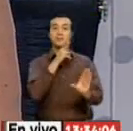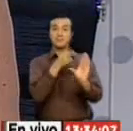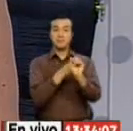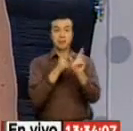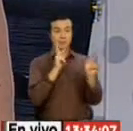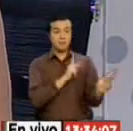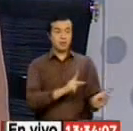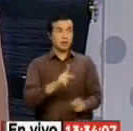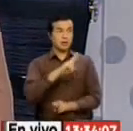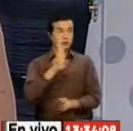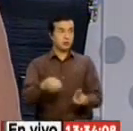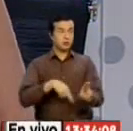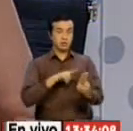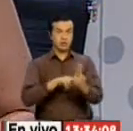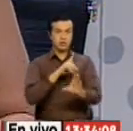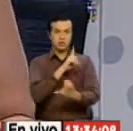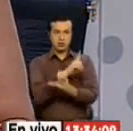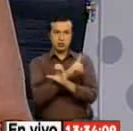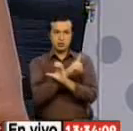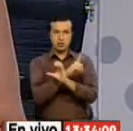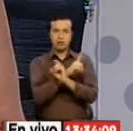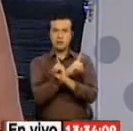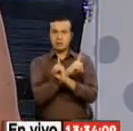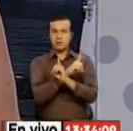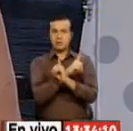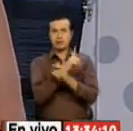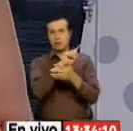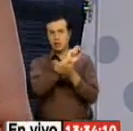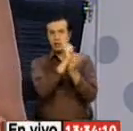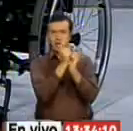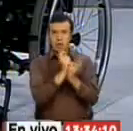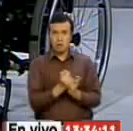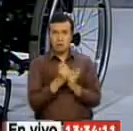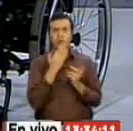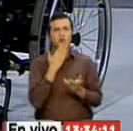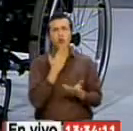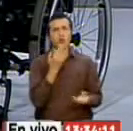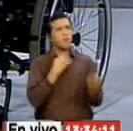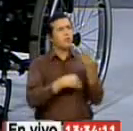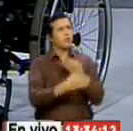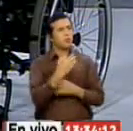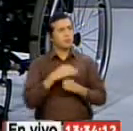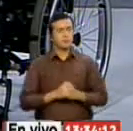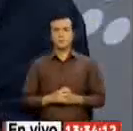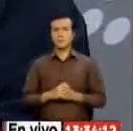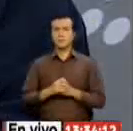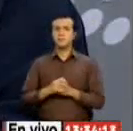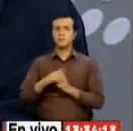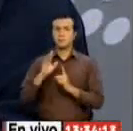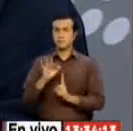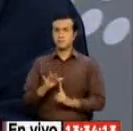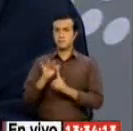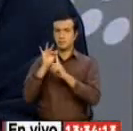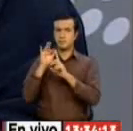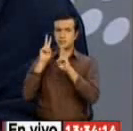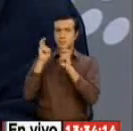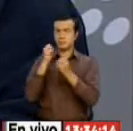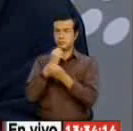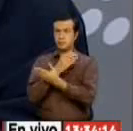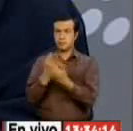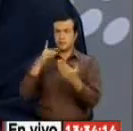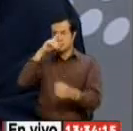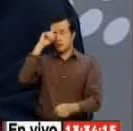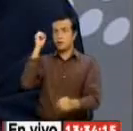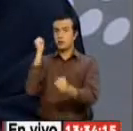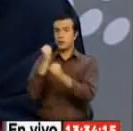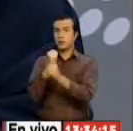Plan Nacional de Discapacidad. Esto contempla ciertos cambios en el sistema. Cuéntenos algunos detalles. Bueno, la parte primordial de lo que se está